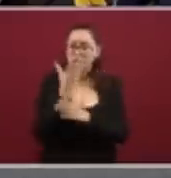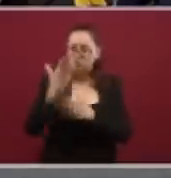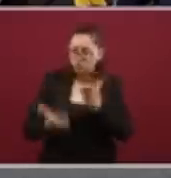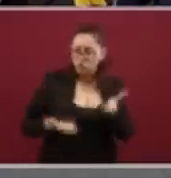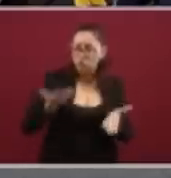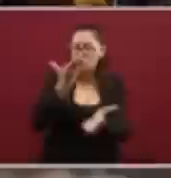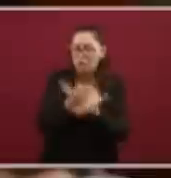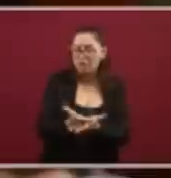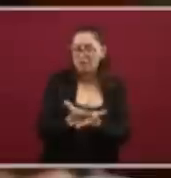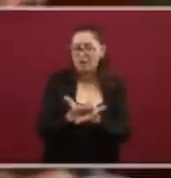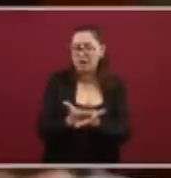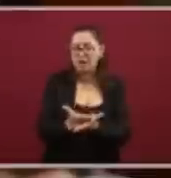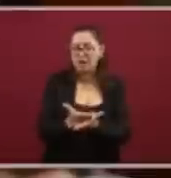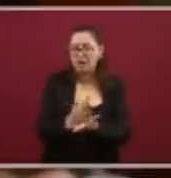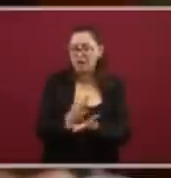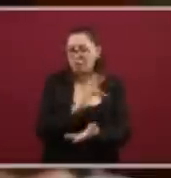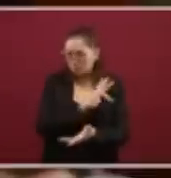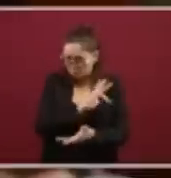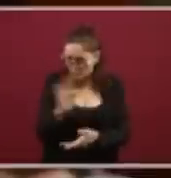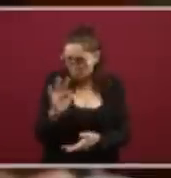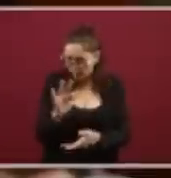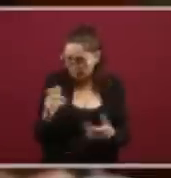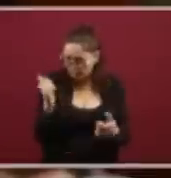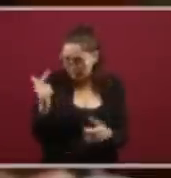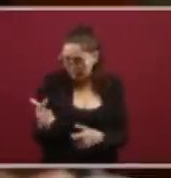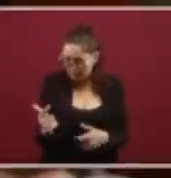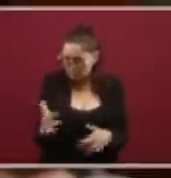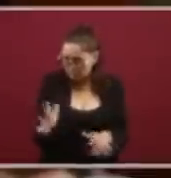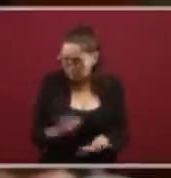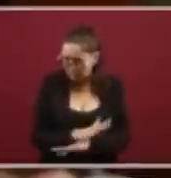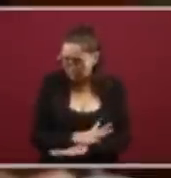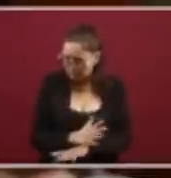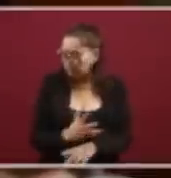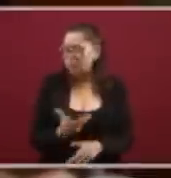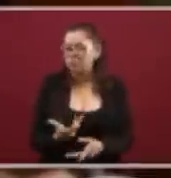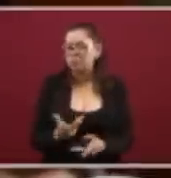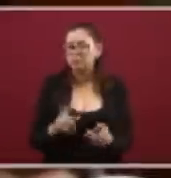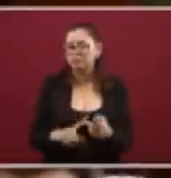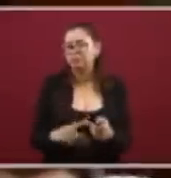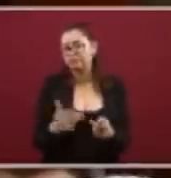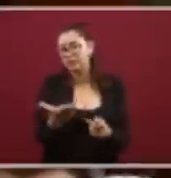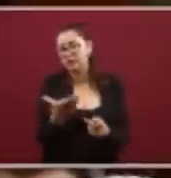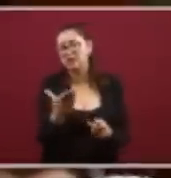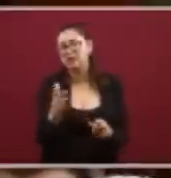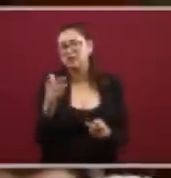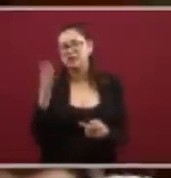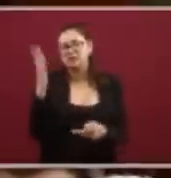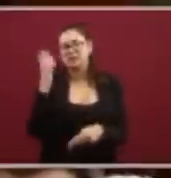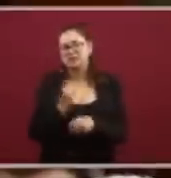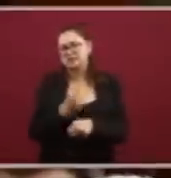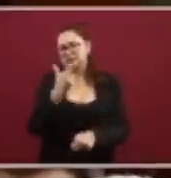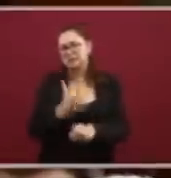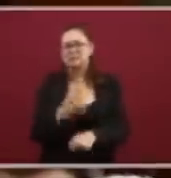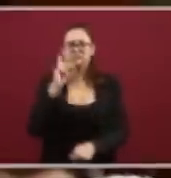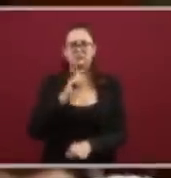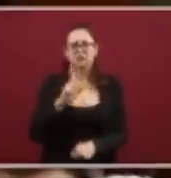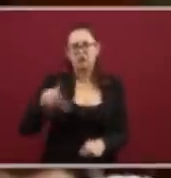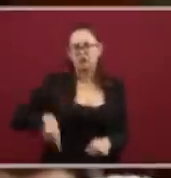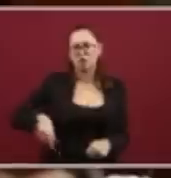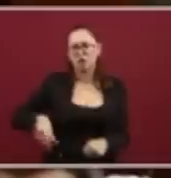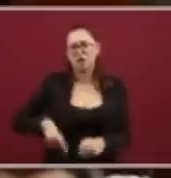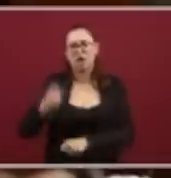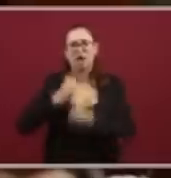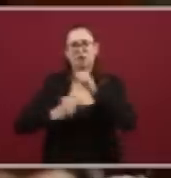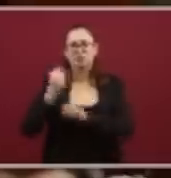al juicio y que de alguna manera cambiar y si me preguntan en preguntarle a la secretaria de gobernacion secretaria en aquel momento